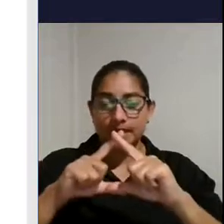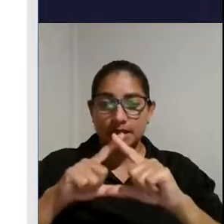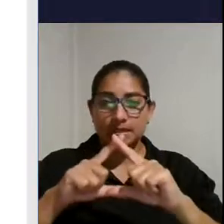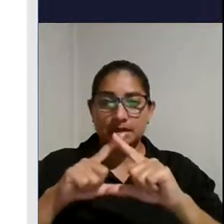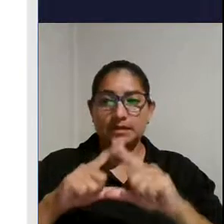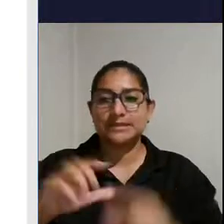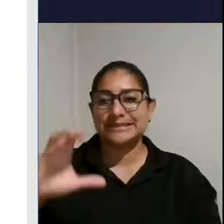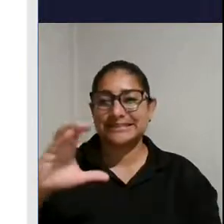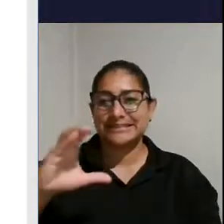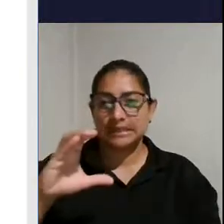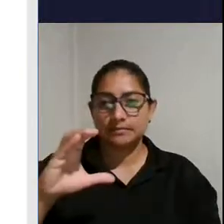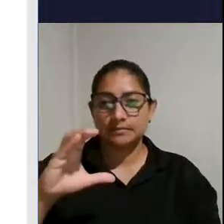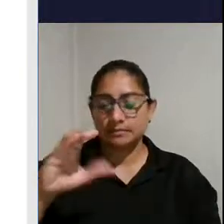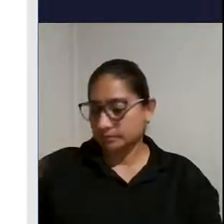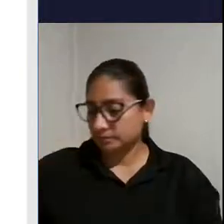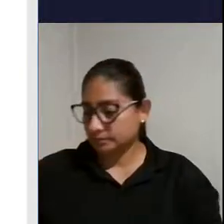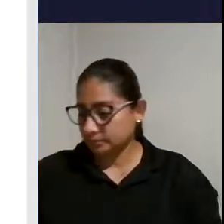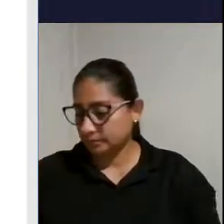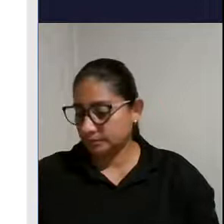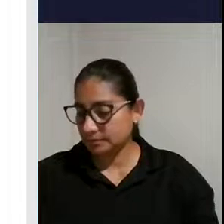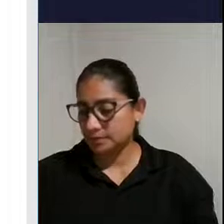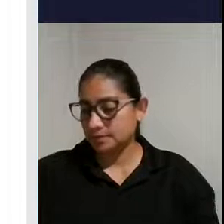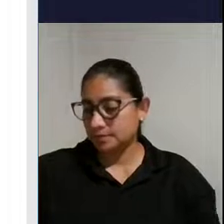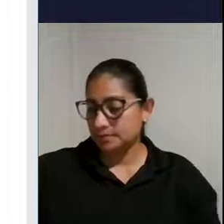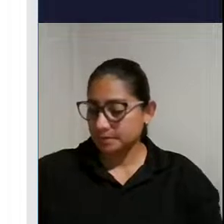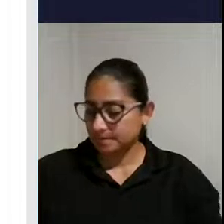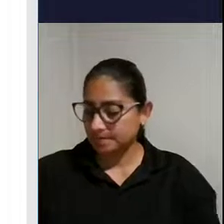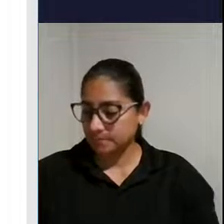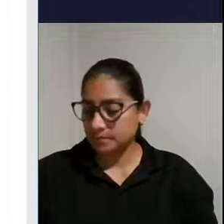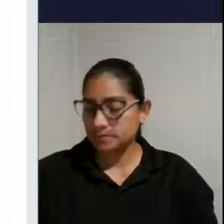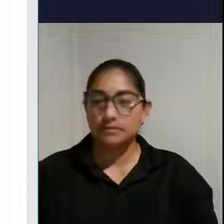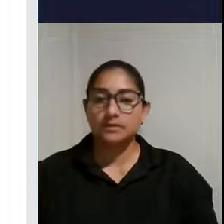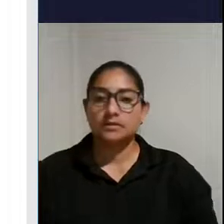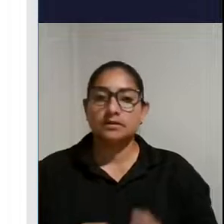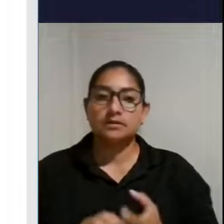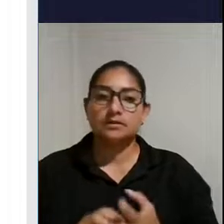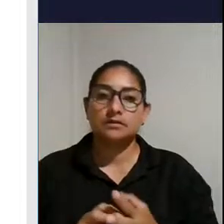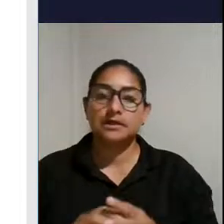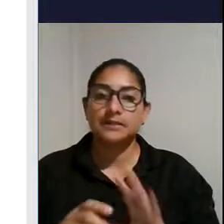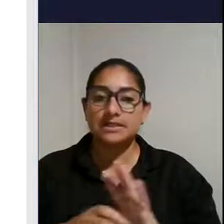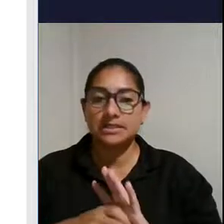C. El delta C, lo que nosotros hacemos entonces es